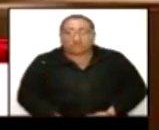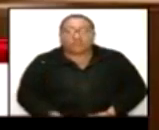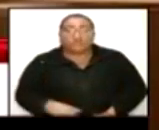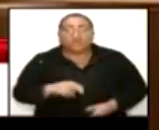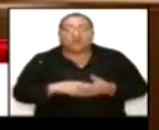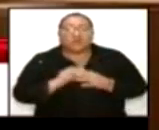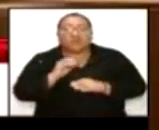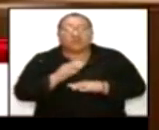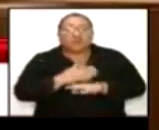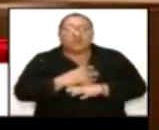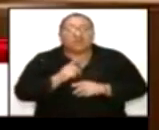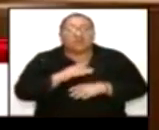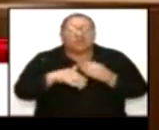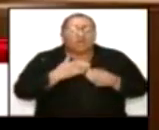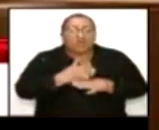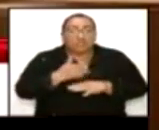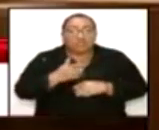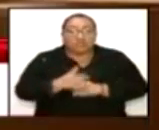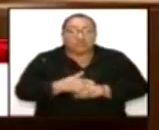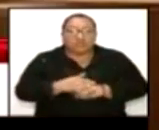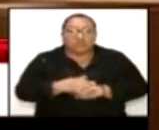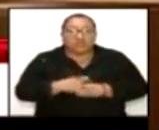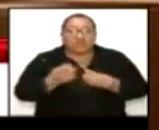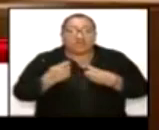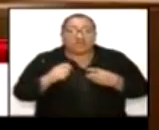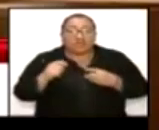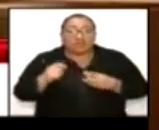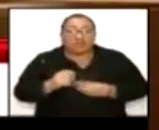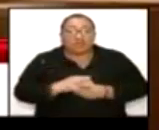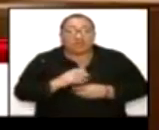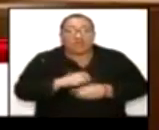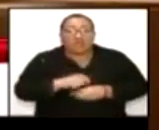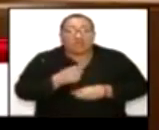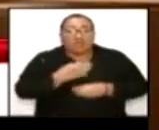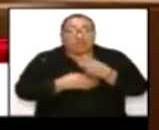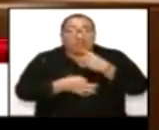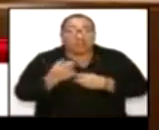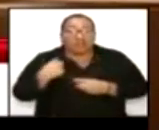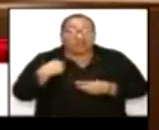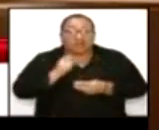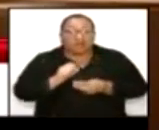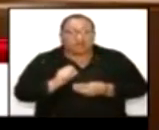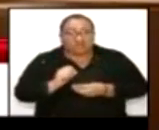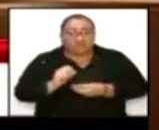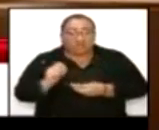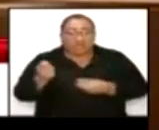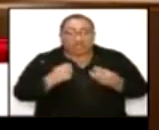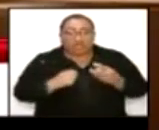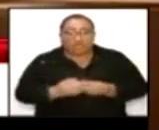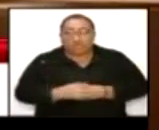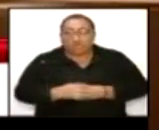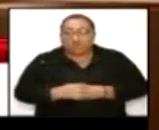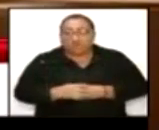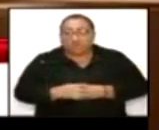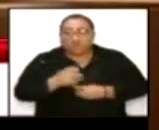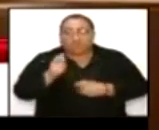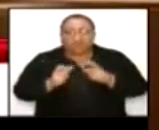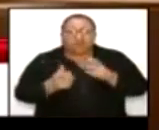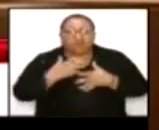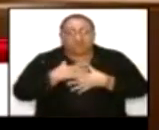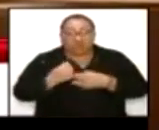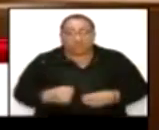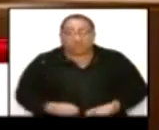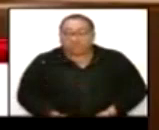y advertencias de las intervenciones, tratamientos y medicamentos que se prescriban y administren por el personal de